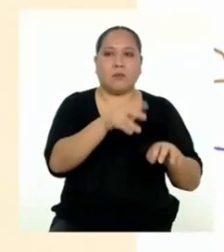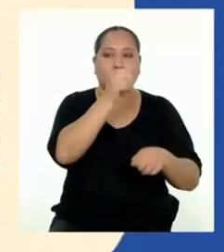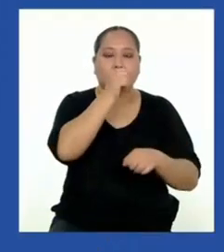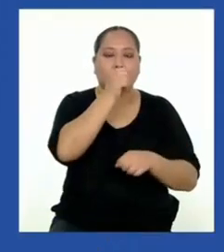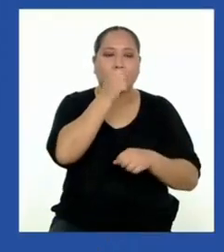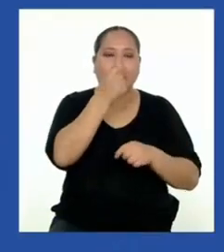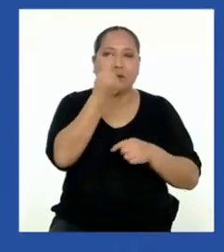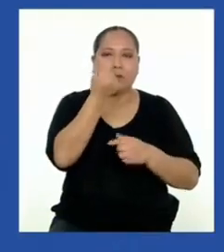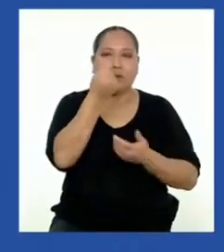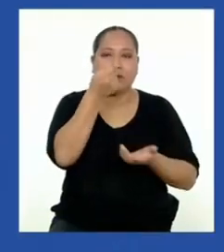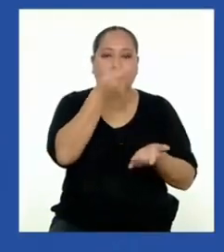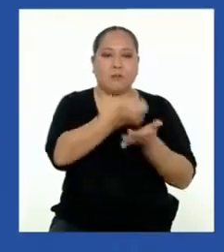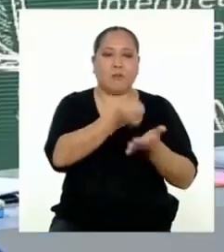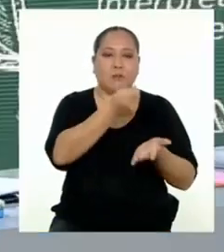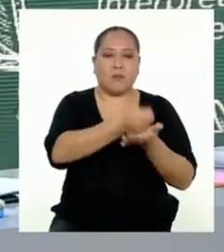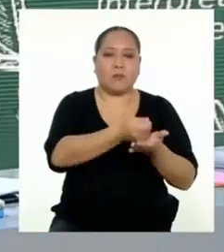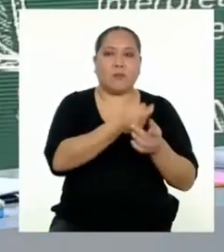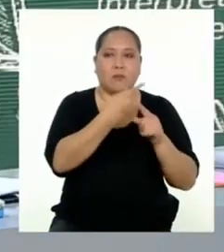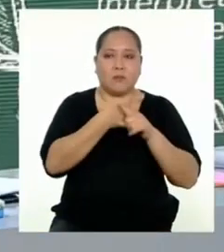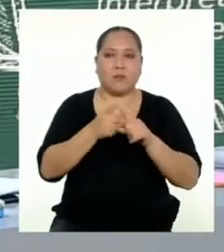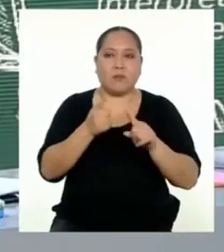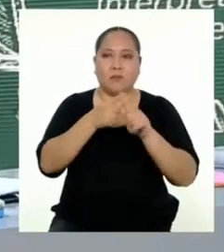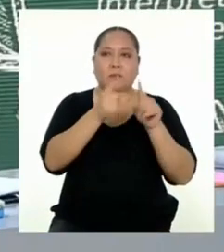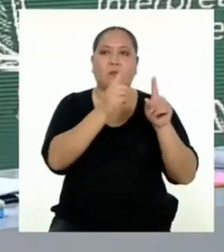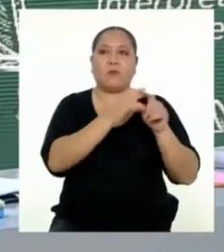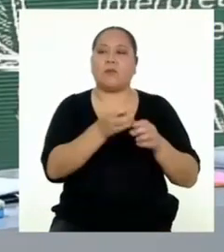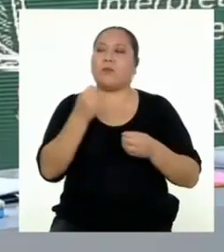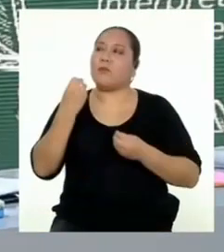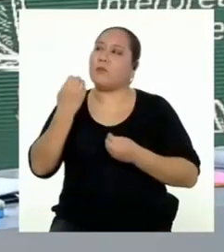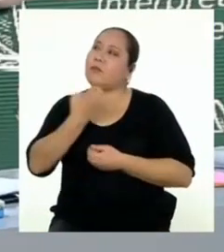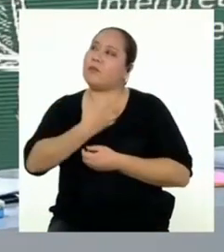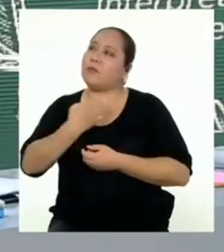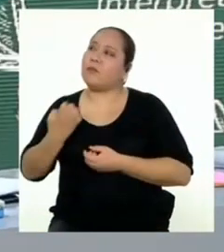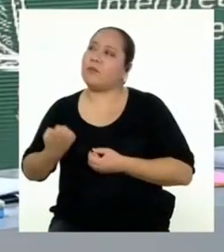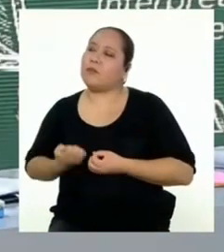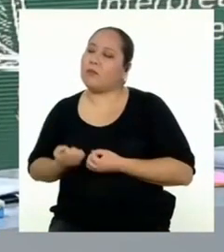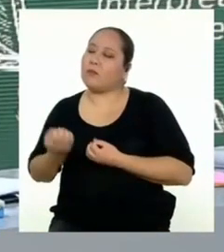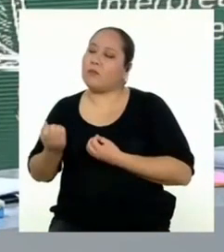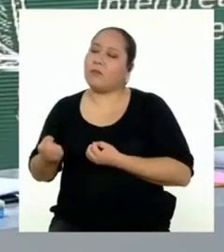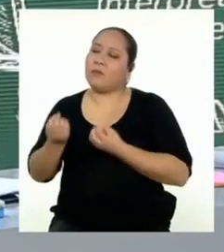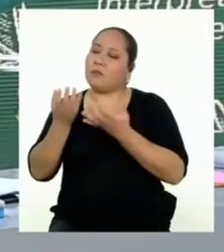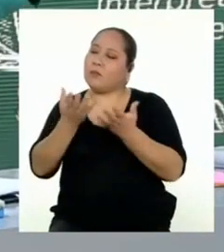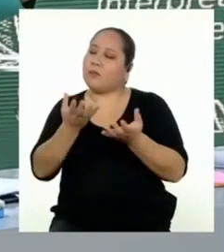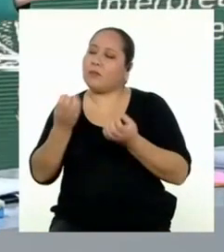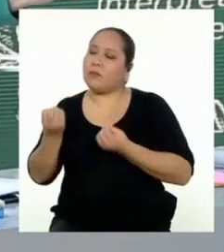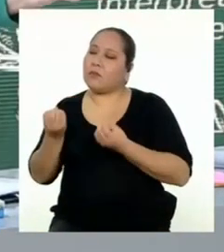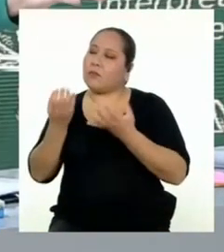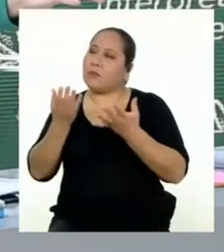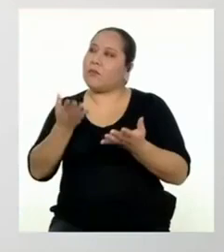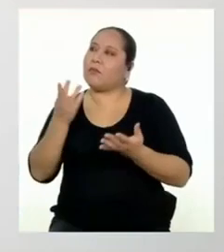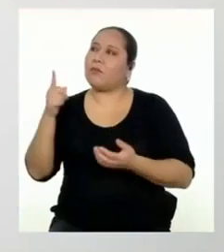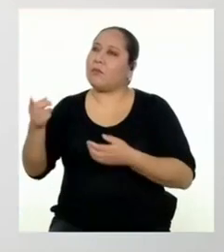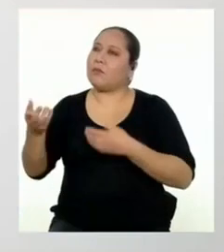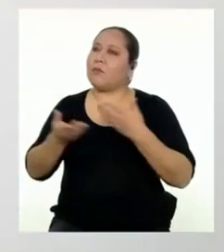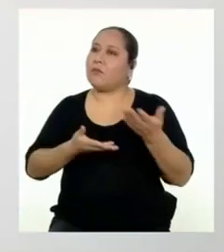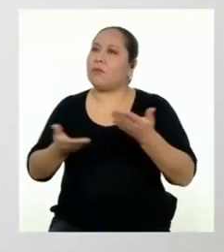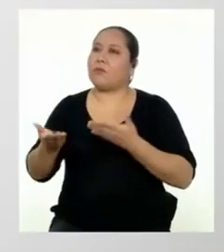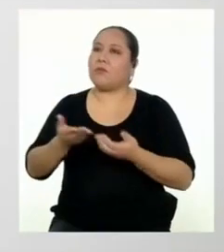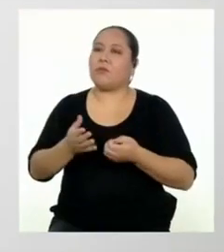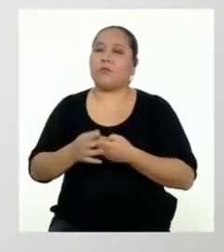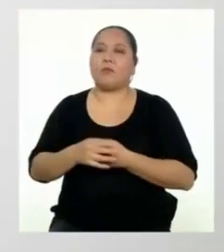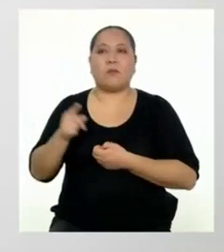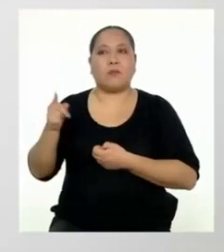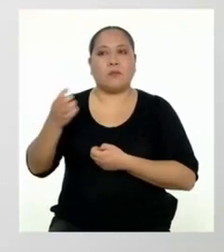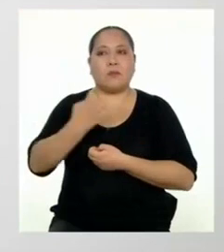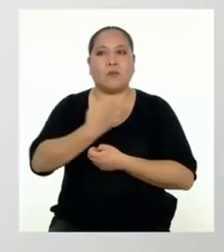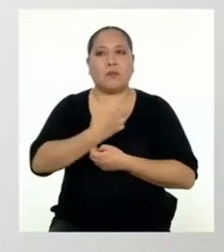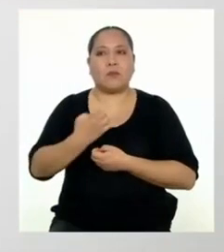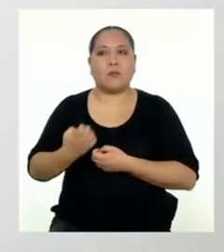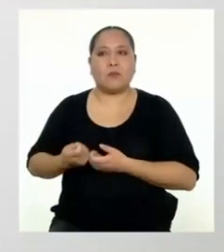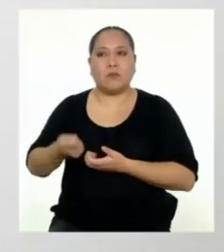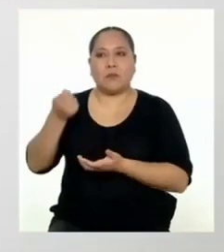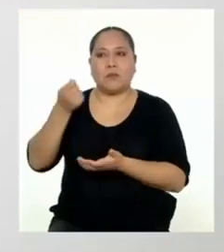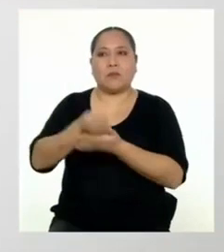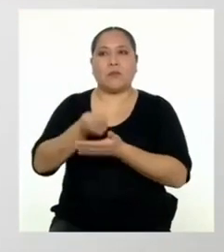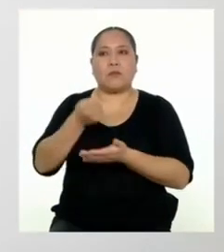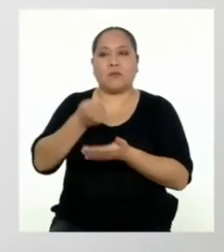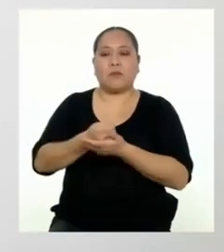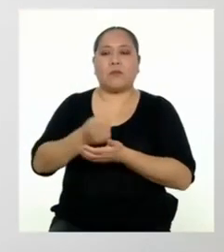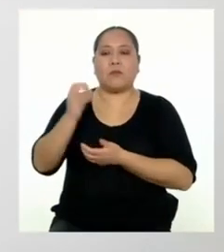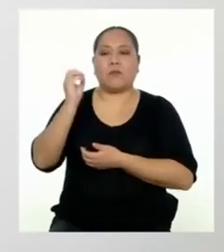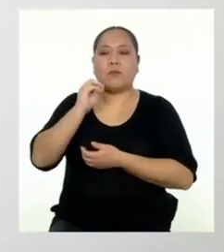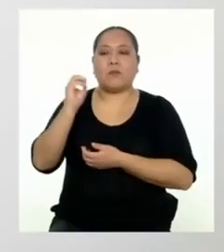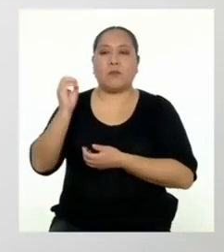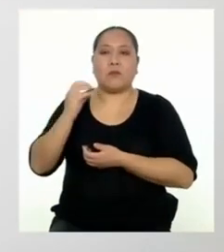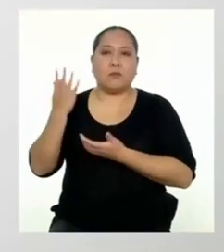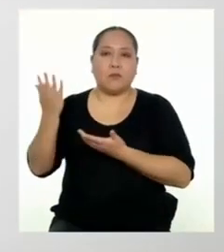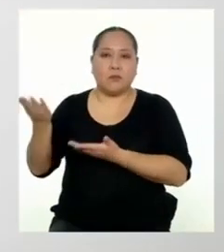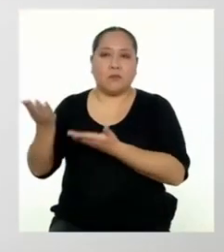diversos. ¿Y cómo hace el Estado para brindar todos estos servicios? El Estado tiene los fondos económicos